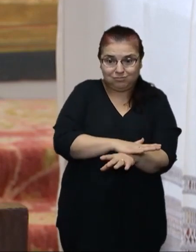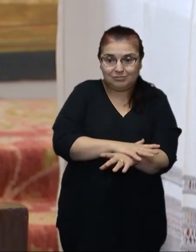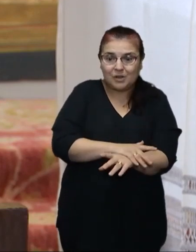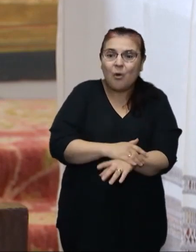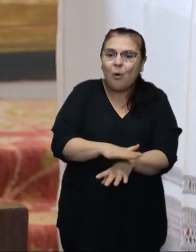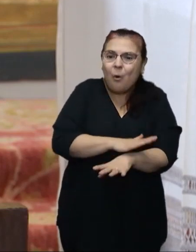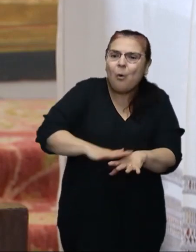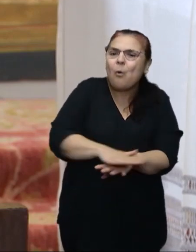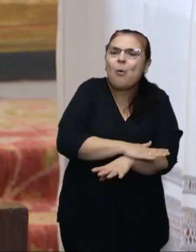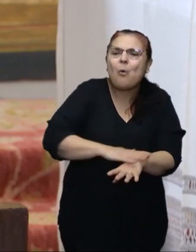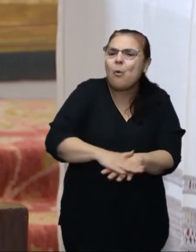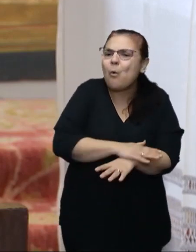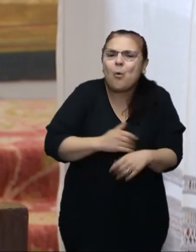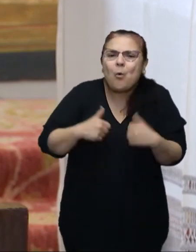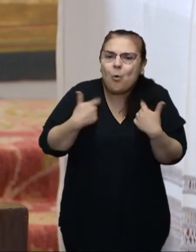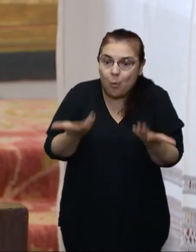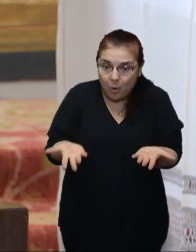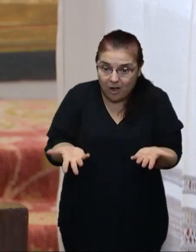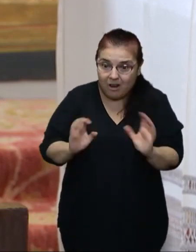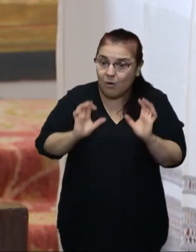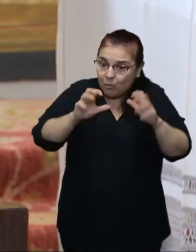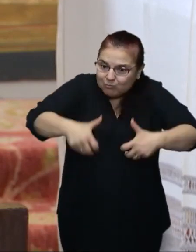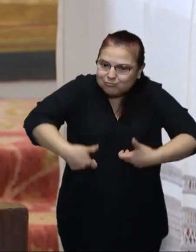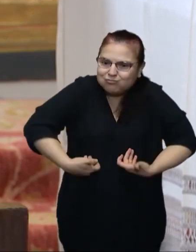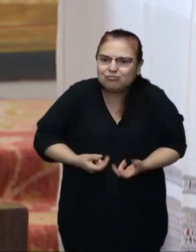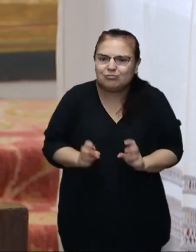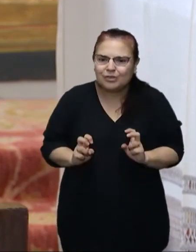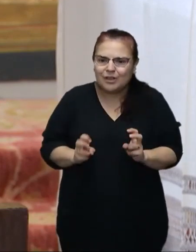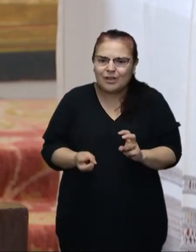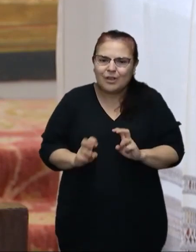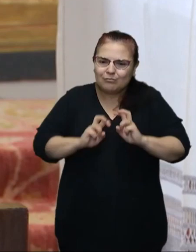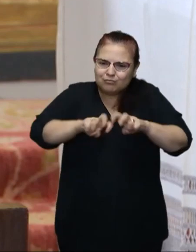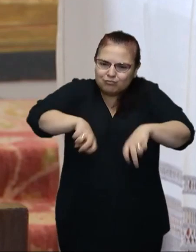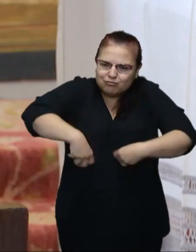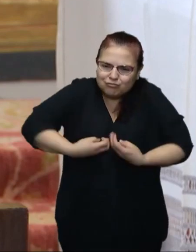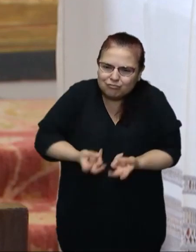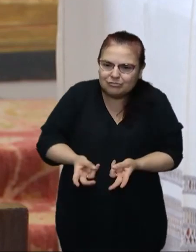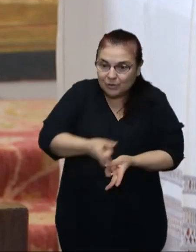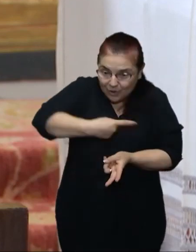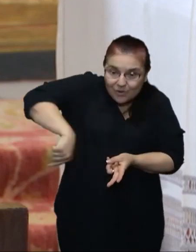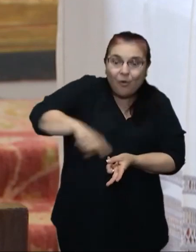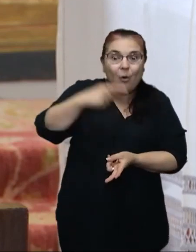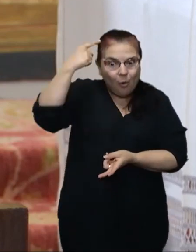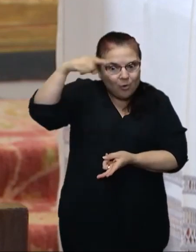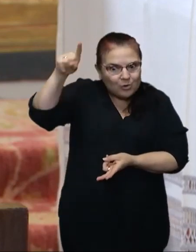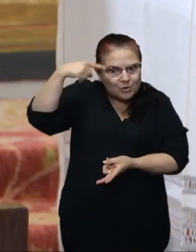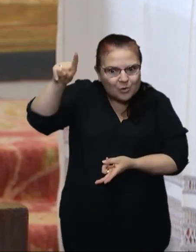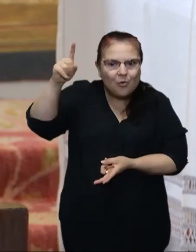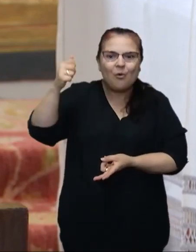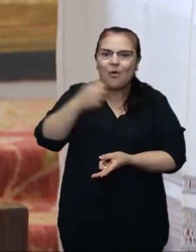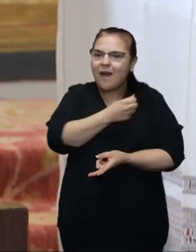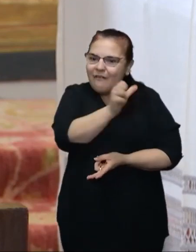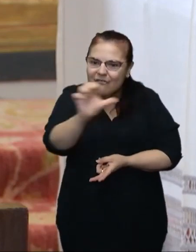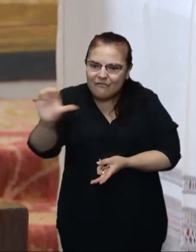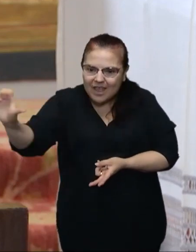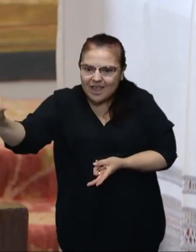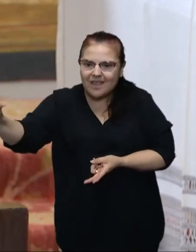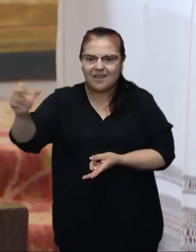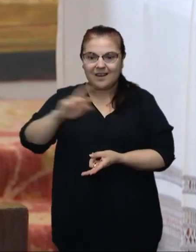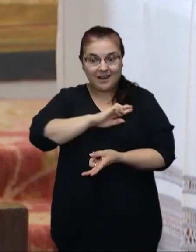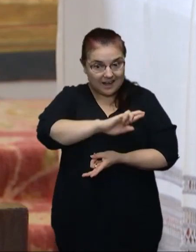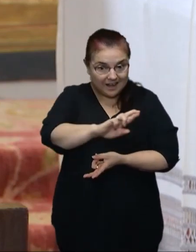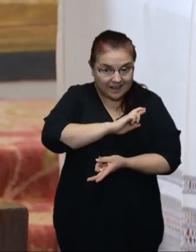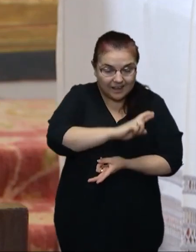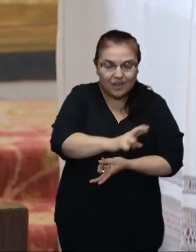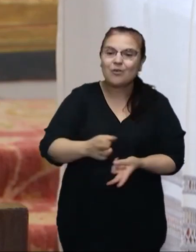fundamento es que hemos vuelto a restaurar nuestra cultura, nuestra fe, nuestra religión,